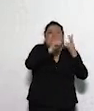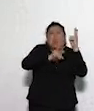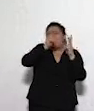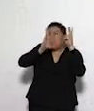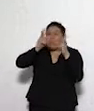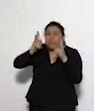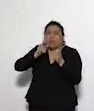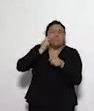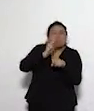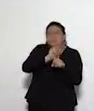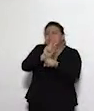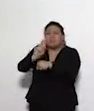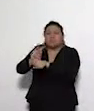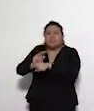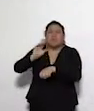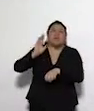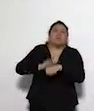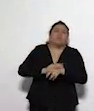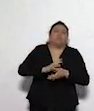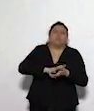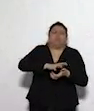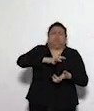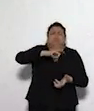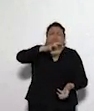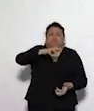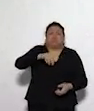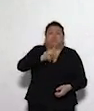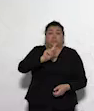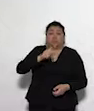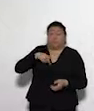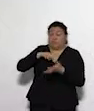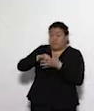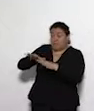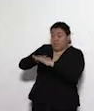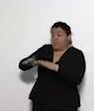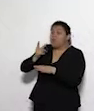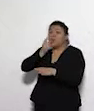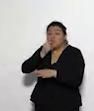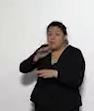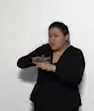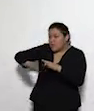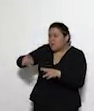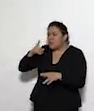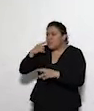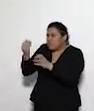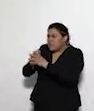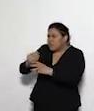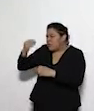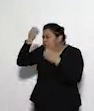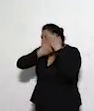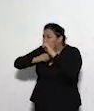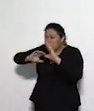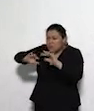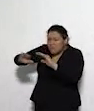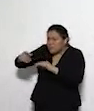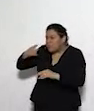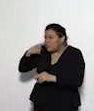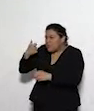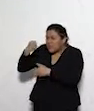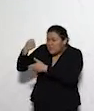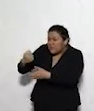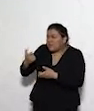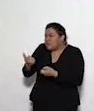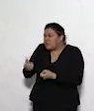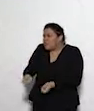Durante ese mismo periodo, la formación profesional real y verificable de policías civiles, así como la dotación de recursos y